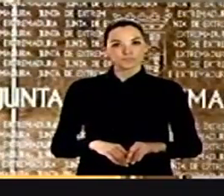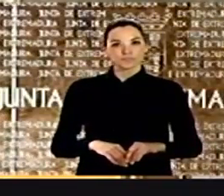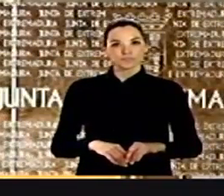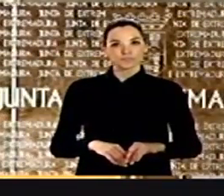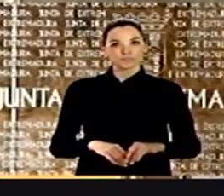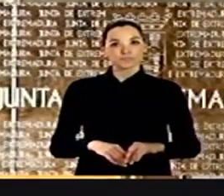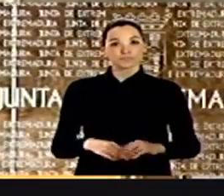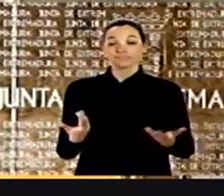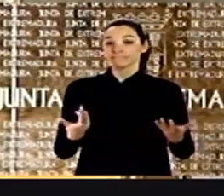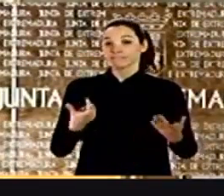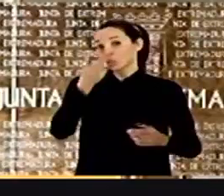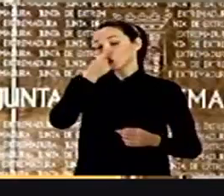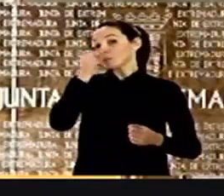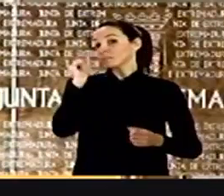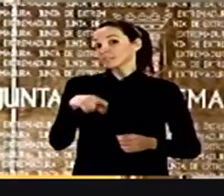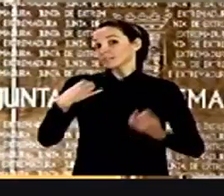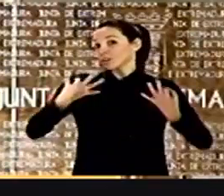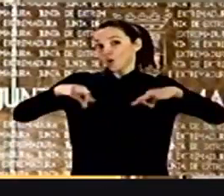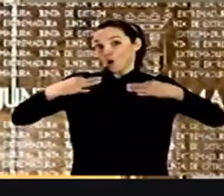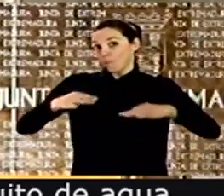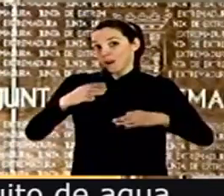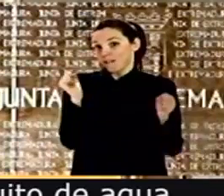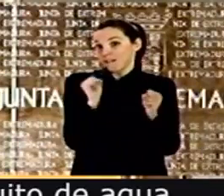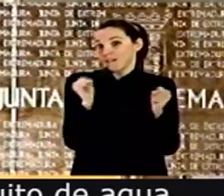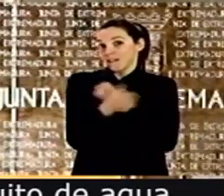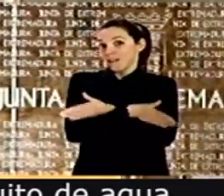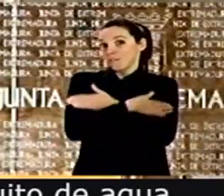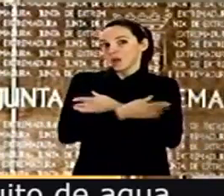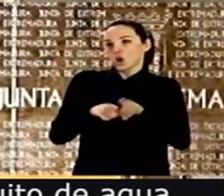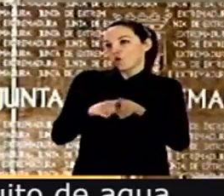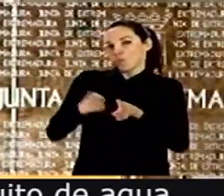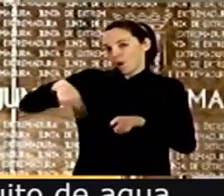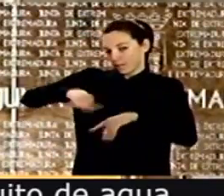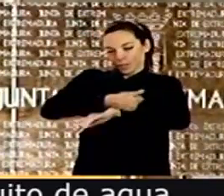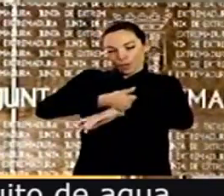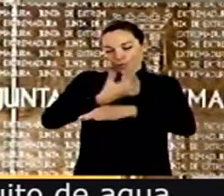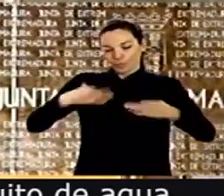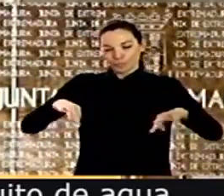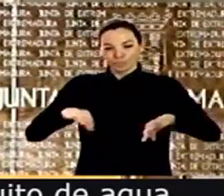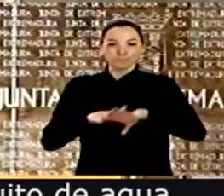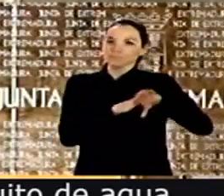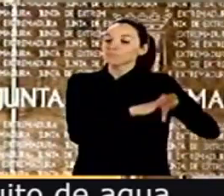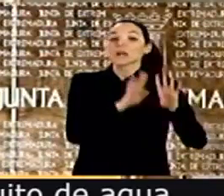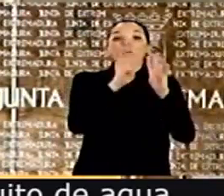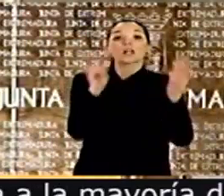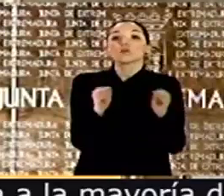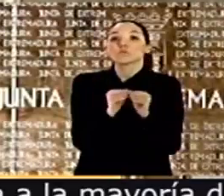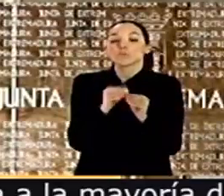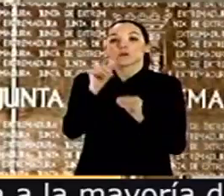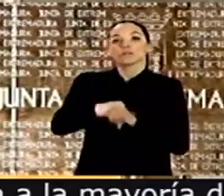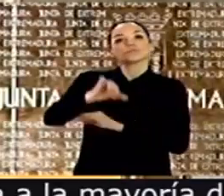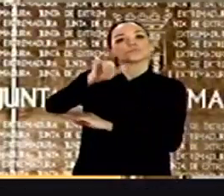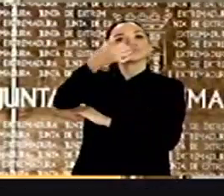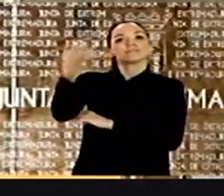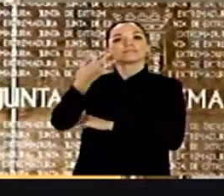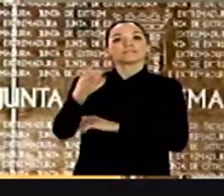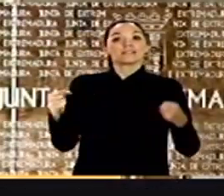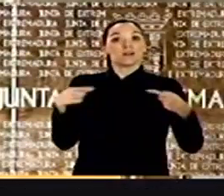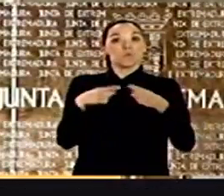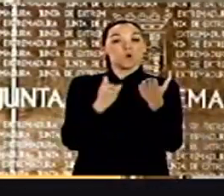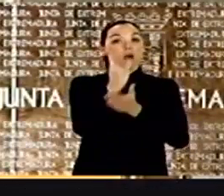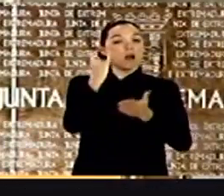Al constipado de entrada del invierno que nos pasa a la mayoría de los ciudadanos. En definitiva, estamos aprobando hoy los seguros